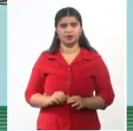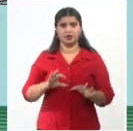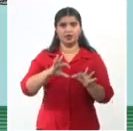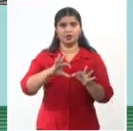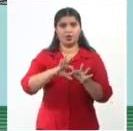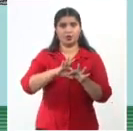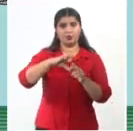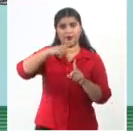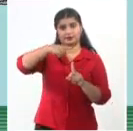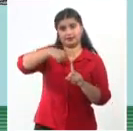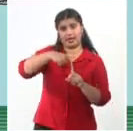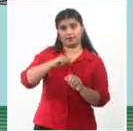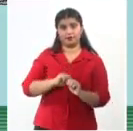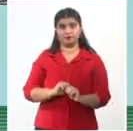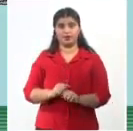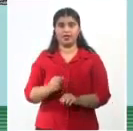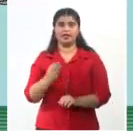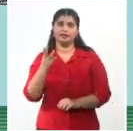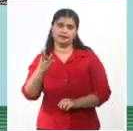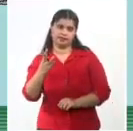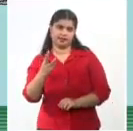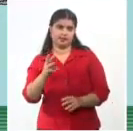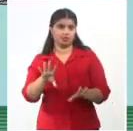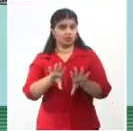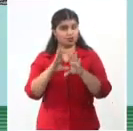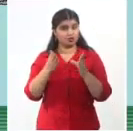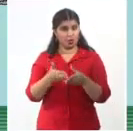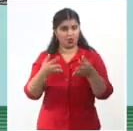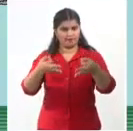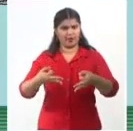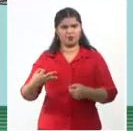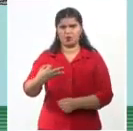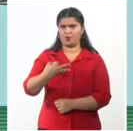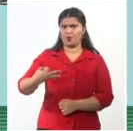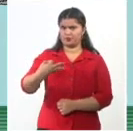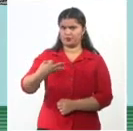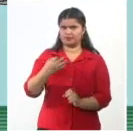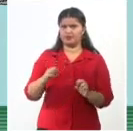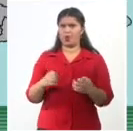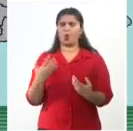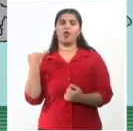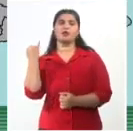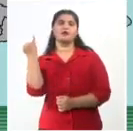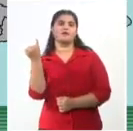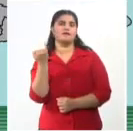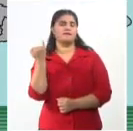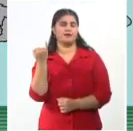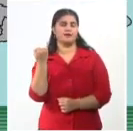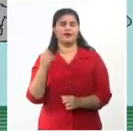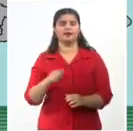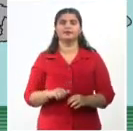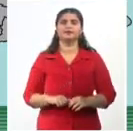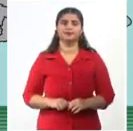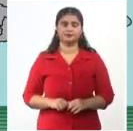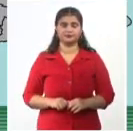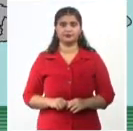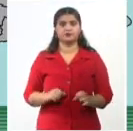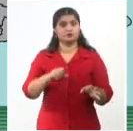diagnostica 3 casos ayer, todos en el municipio de Imías. El municipio especial Isla de